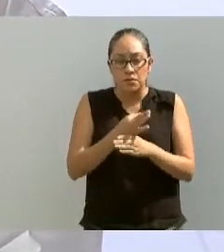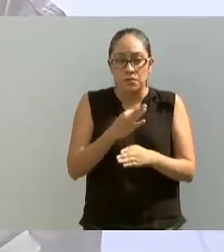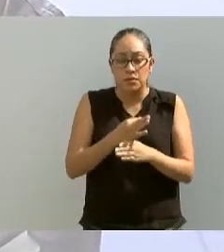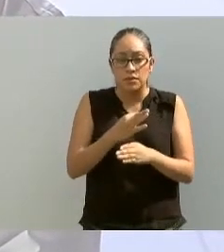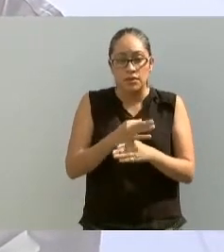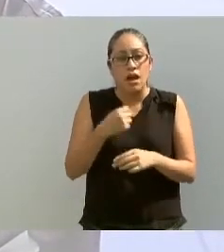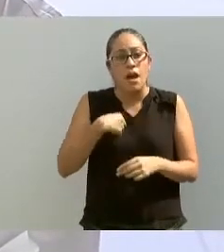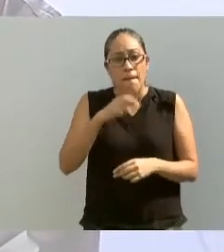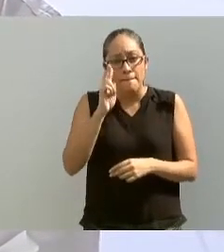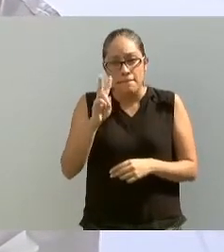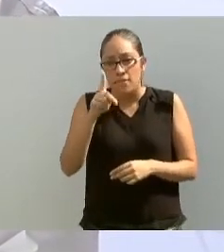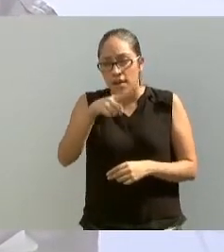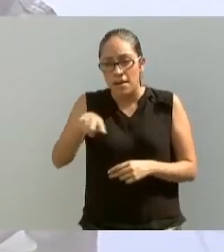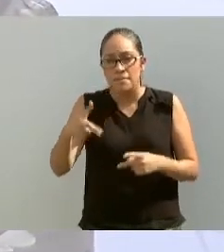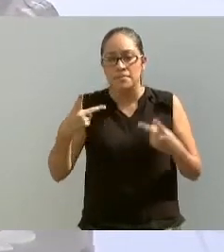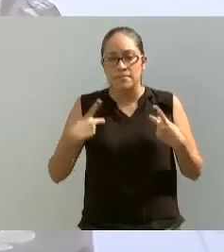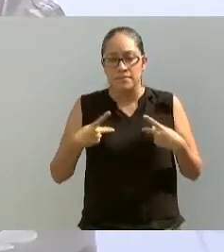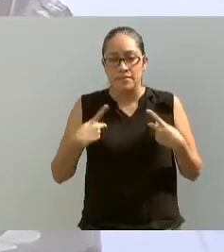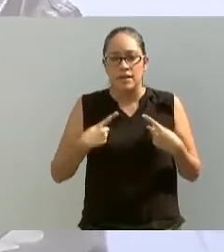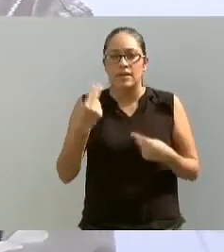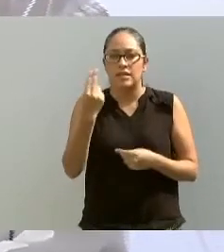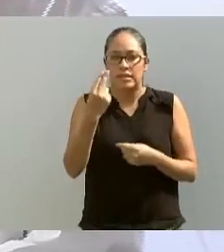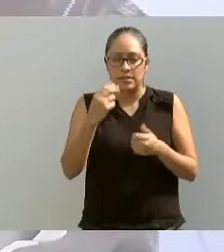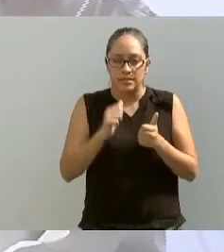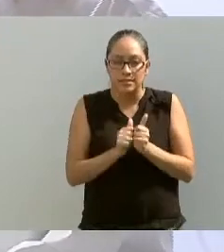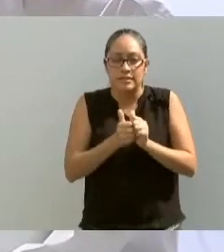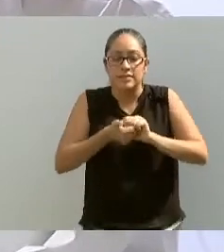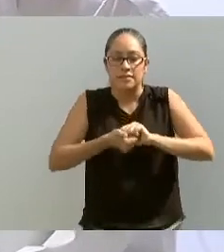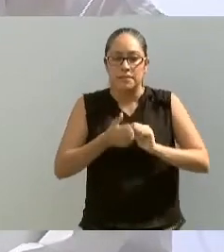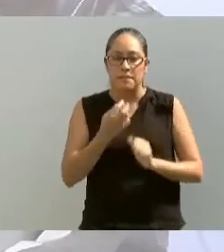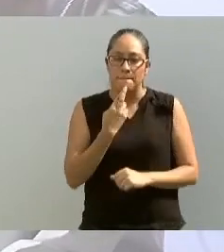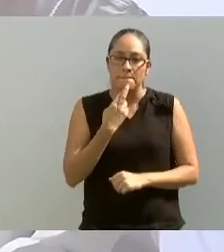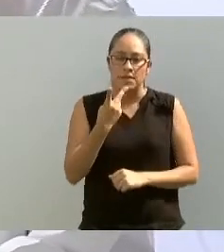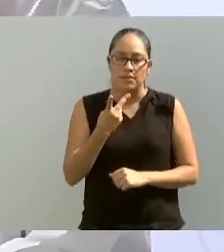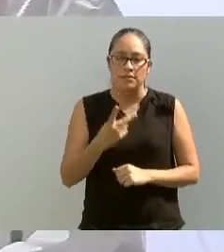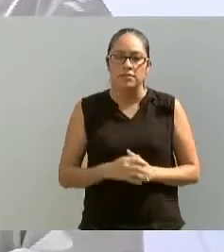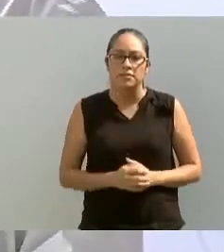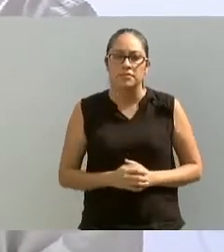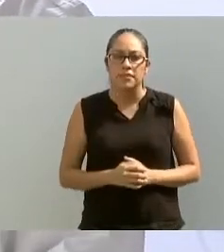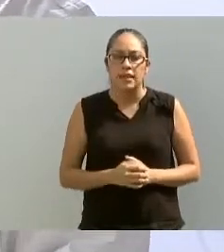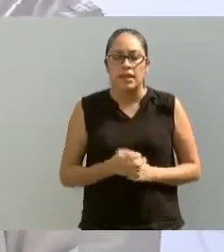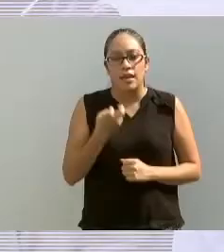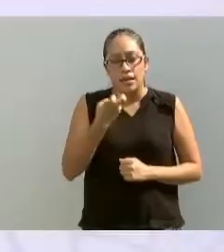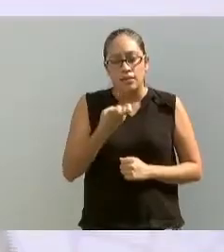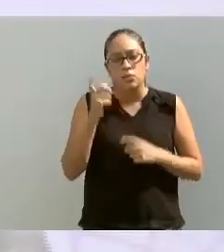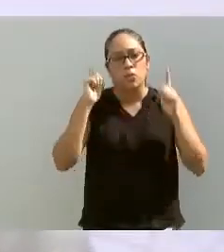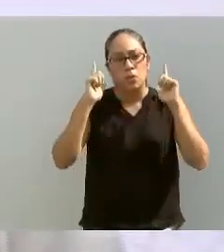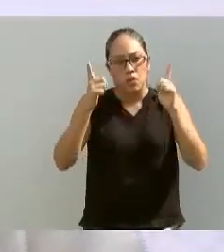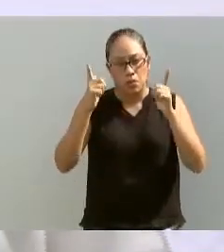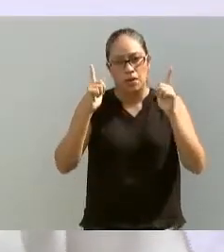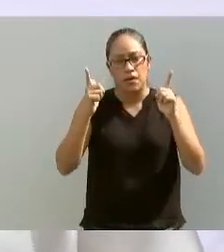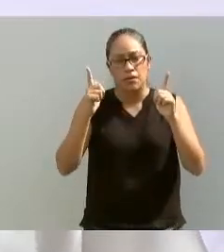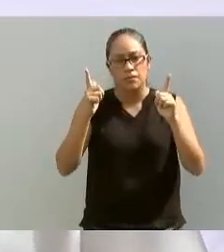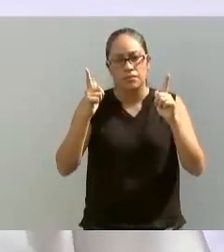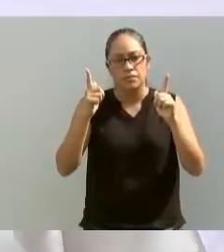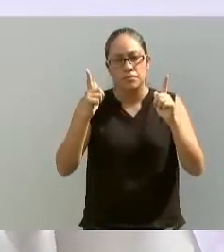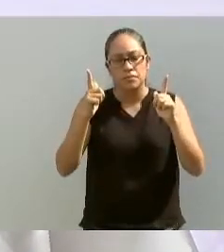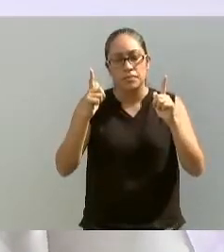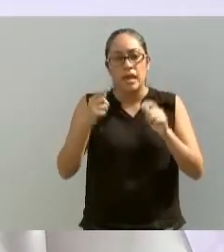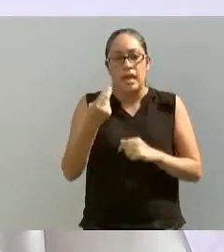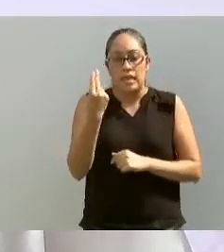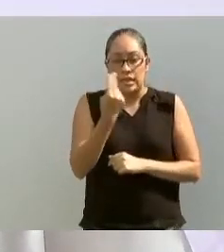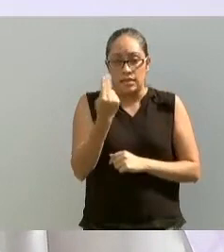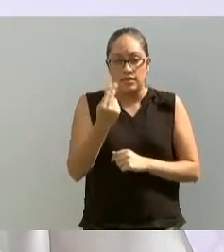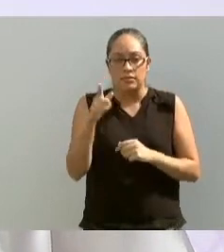una sociedad mejor, que ese es el ideal, el que podamos lograr la paz y